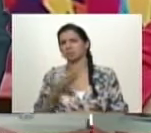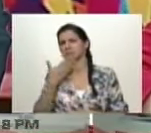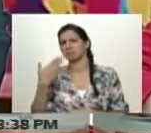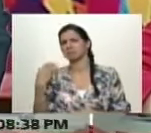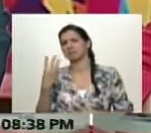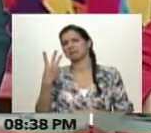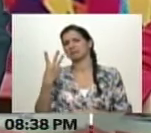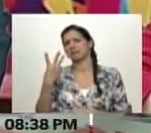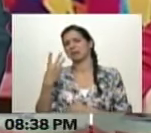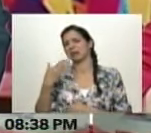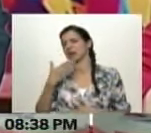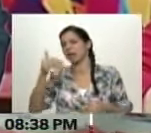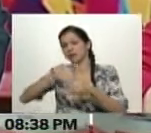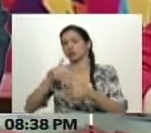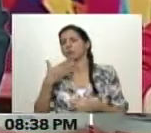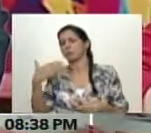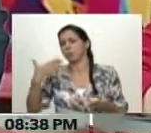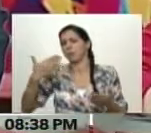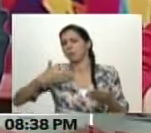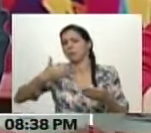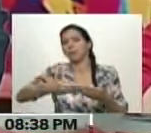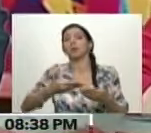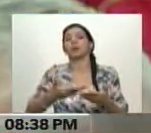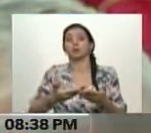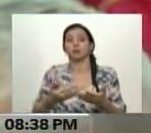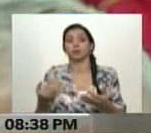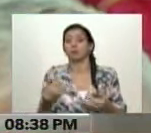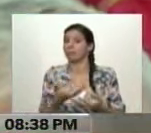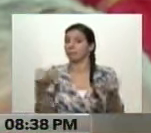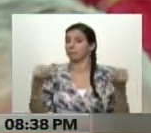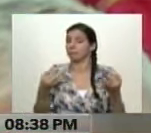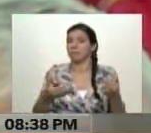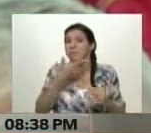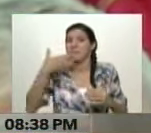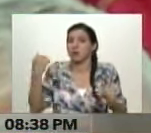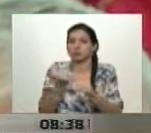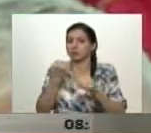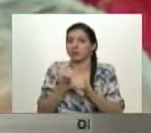elecciones ha sido el desempeño más alto de cualquier partido